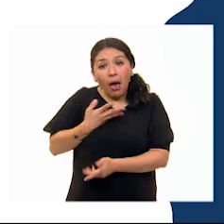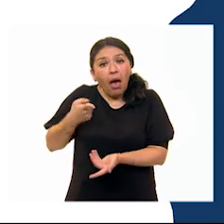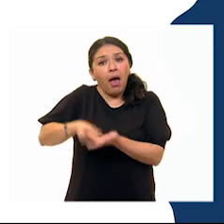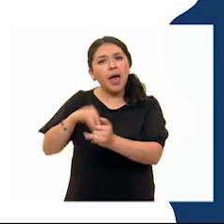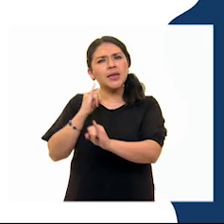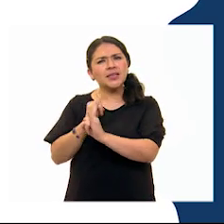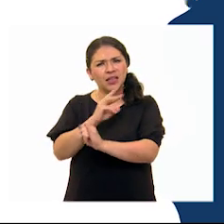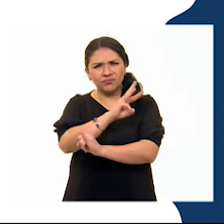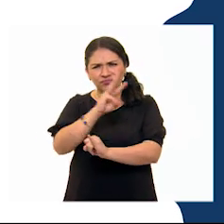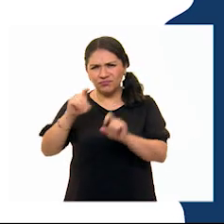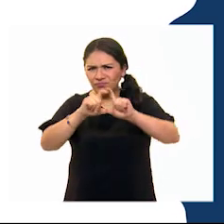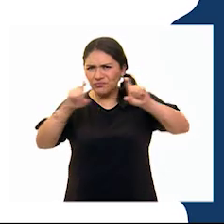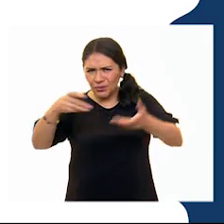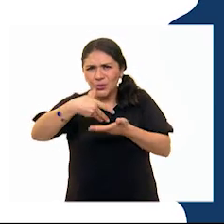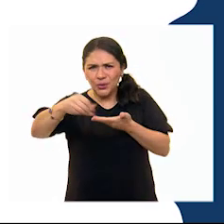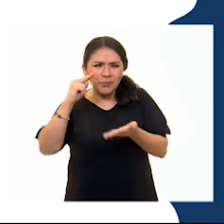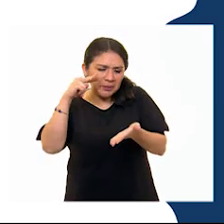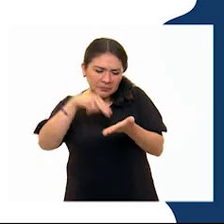página